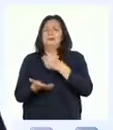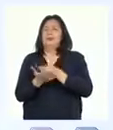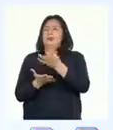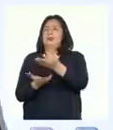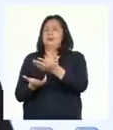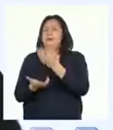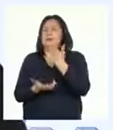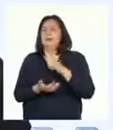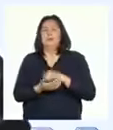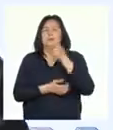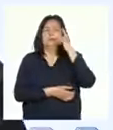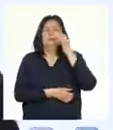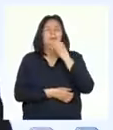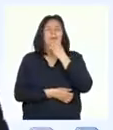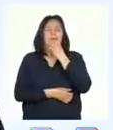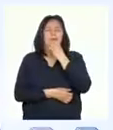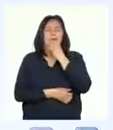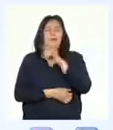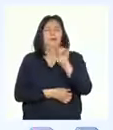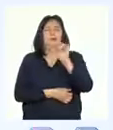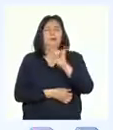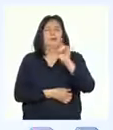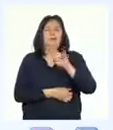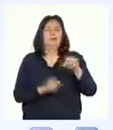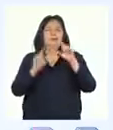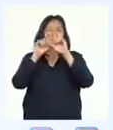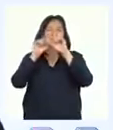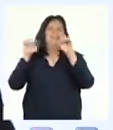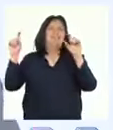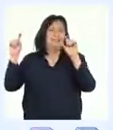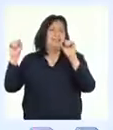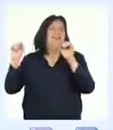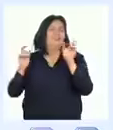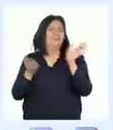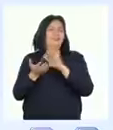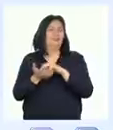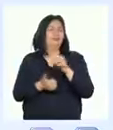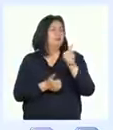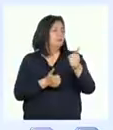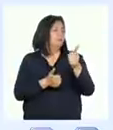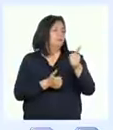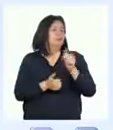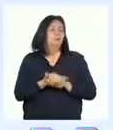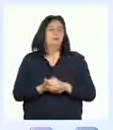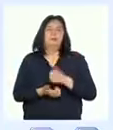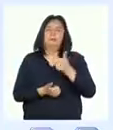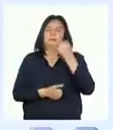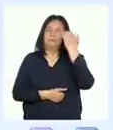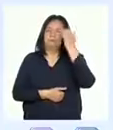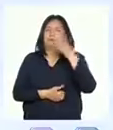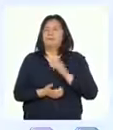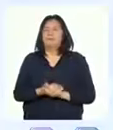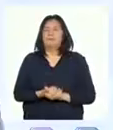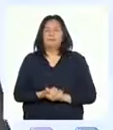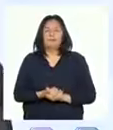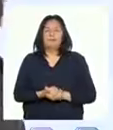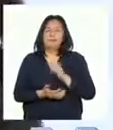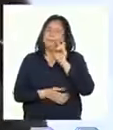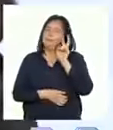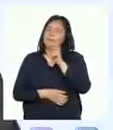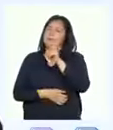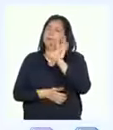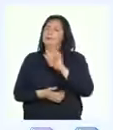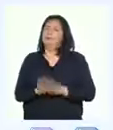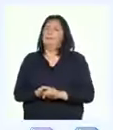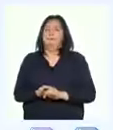comprar? Creo que para averiguarlo usaré las barras nuevamente, profesora. Me parece una gran idea.